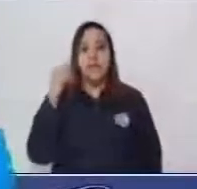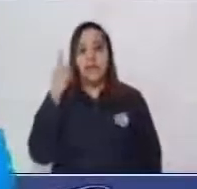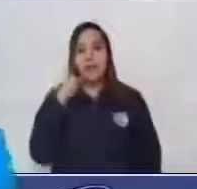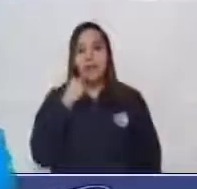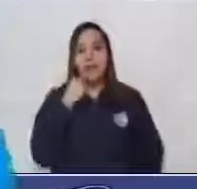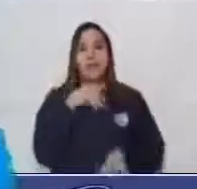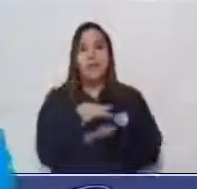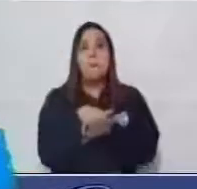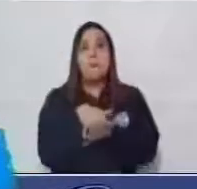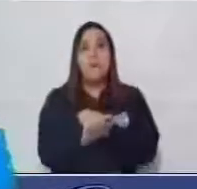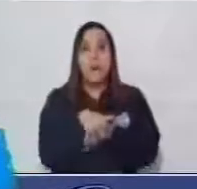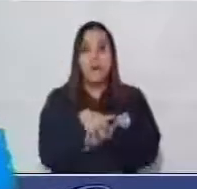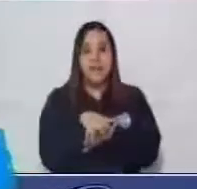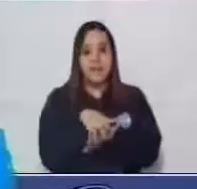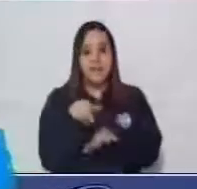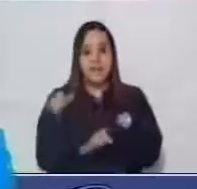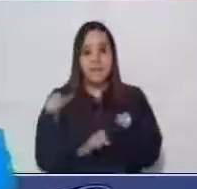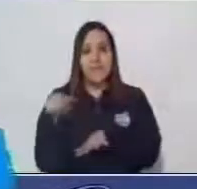las sandalias.